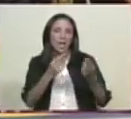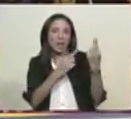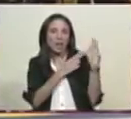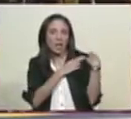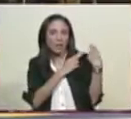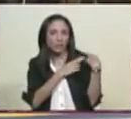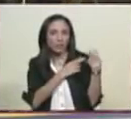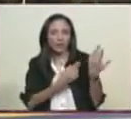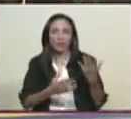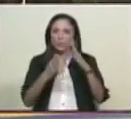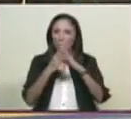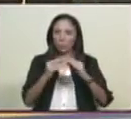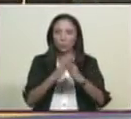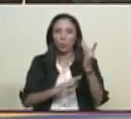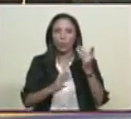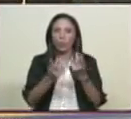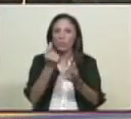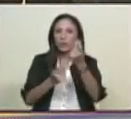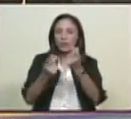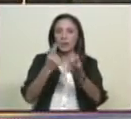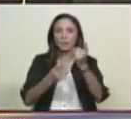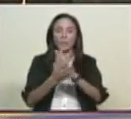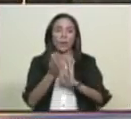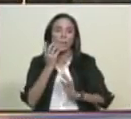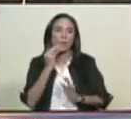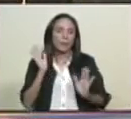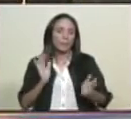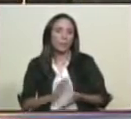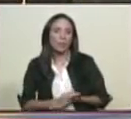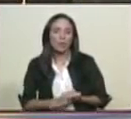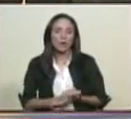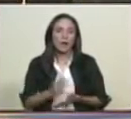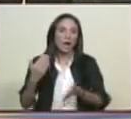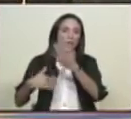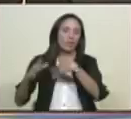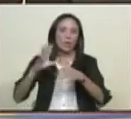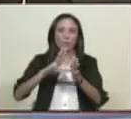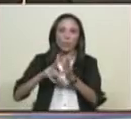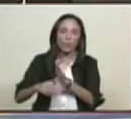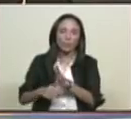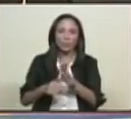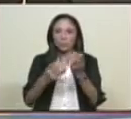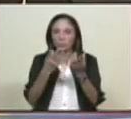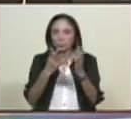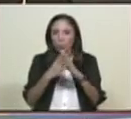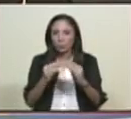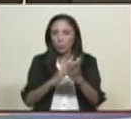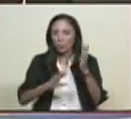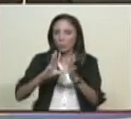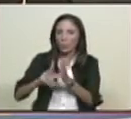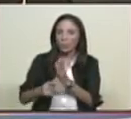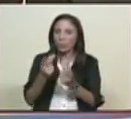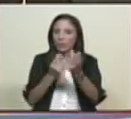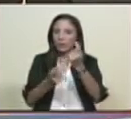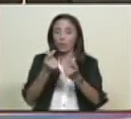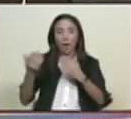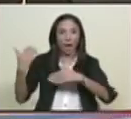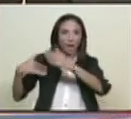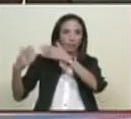tiene razón en la herencia del apellido tal? Aprendiendo ahí, mano. Y eso era lo que se hablaba, doctor